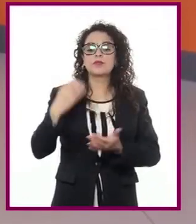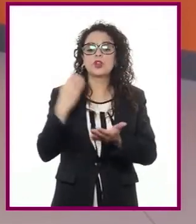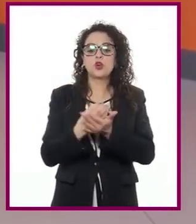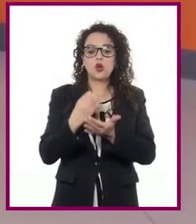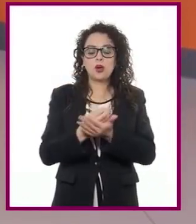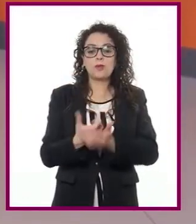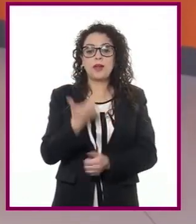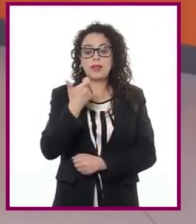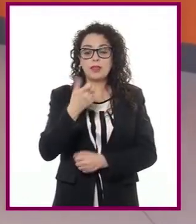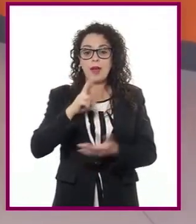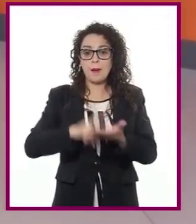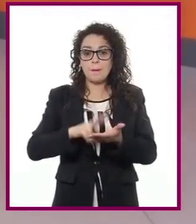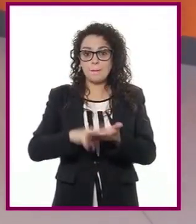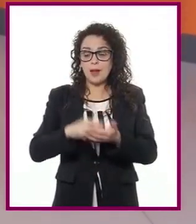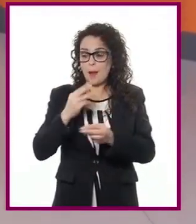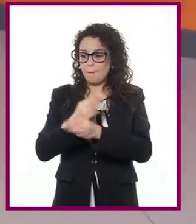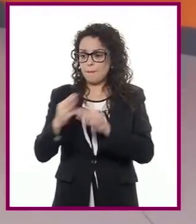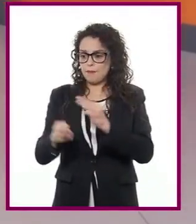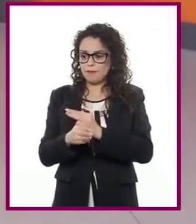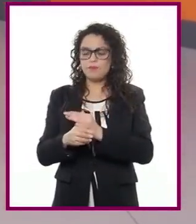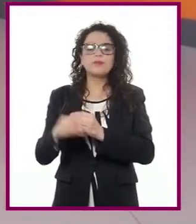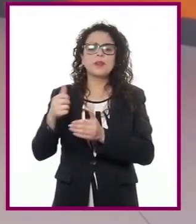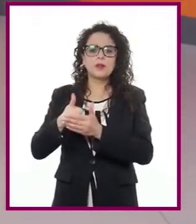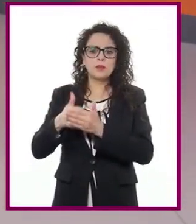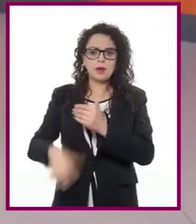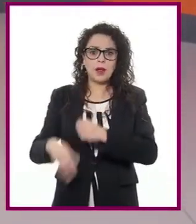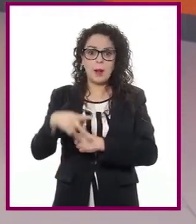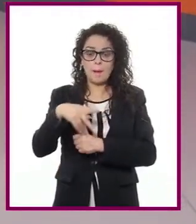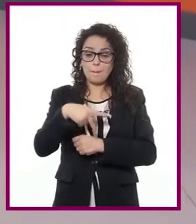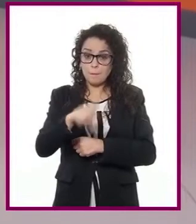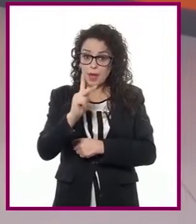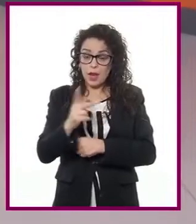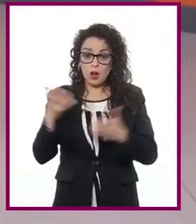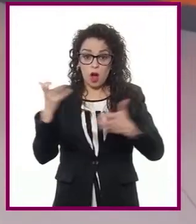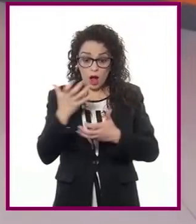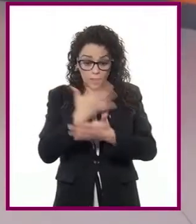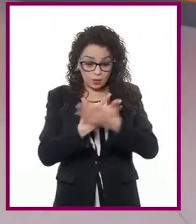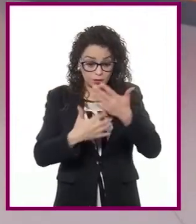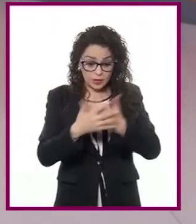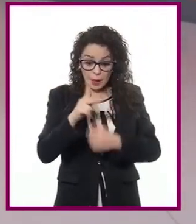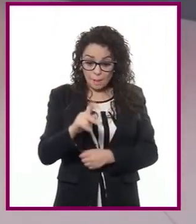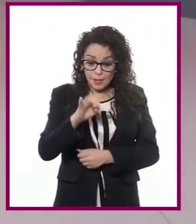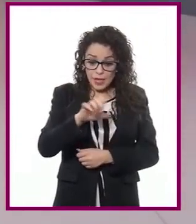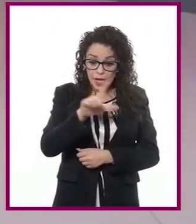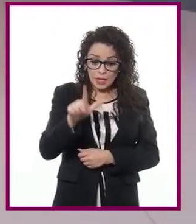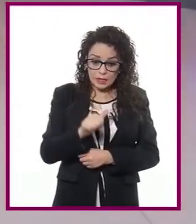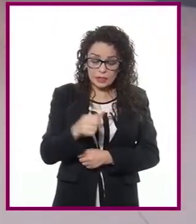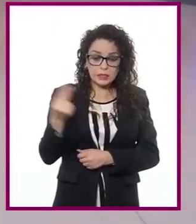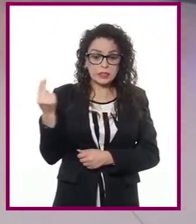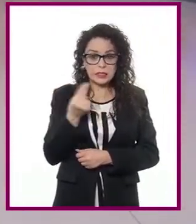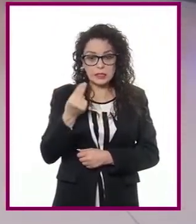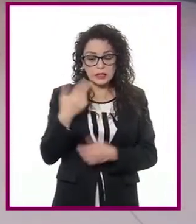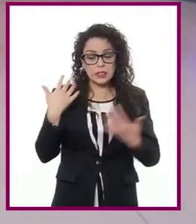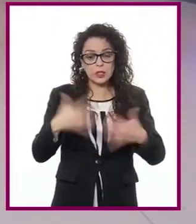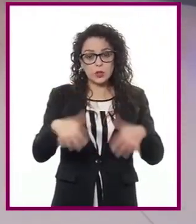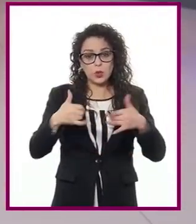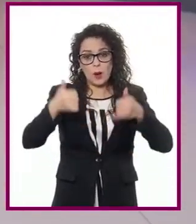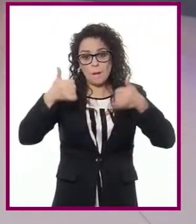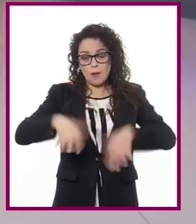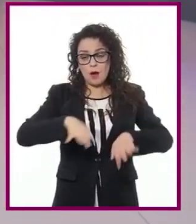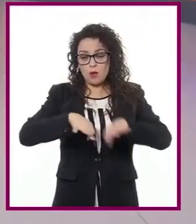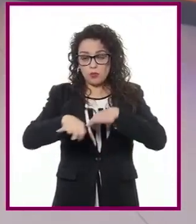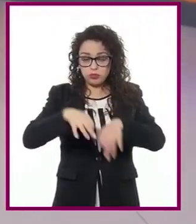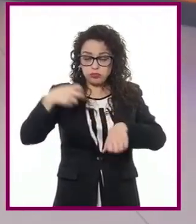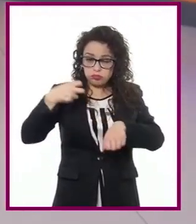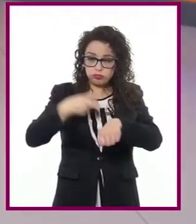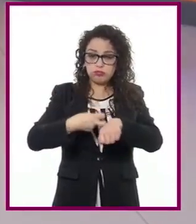prima puede que sea muy bajo, pero la mano de obra al elaborar las piezas requiere de un arduo trabajo.